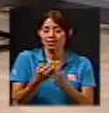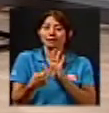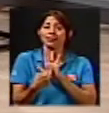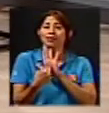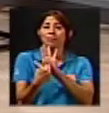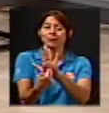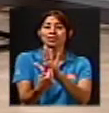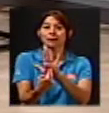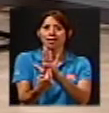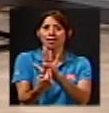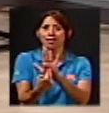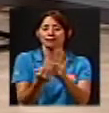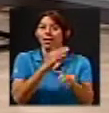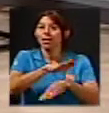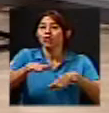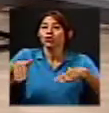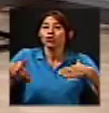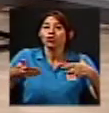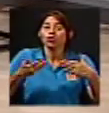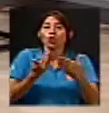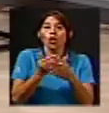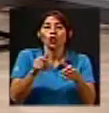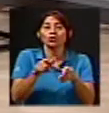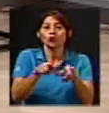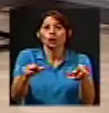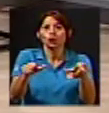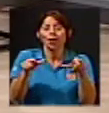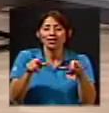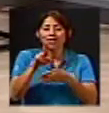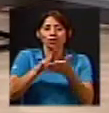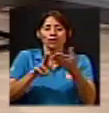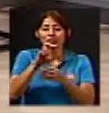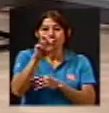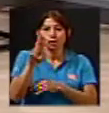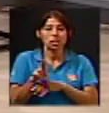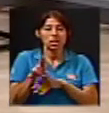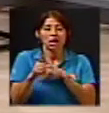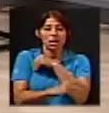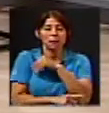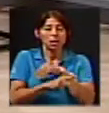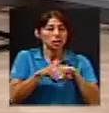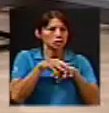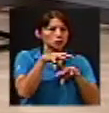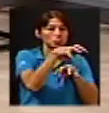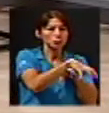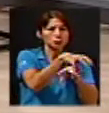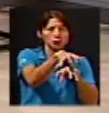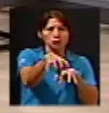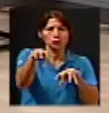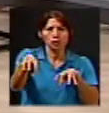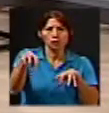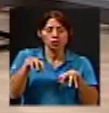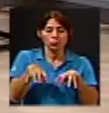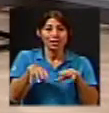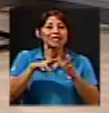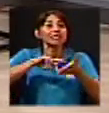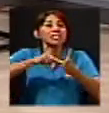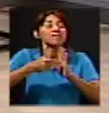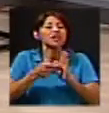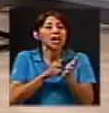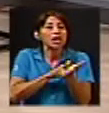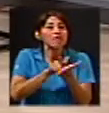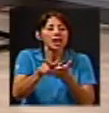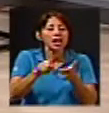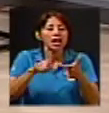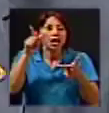en todas las sedes de la Universidad de Costa Rica. Y en algunos recintos. Eso significa que el área económica está en Liberia, está en